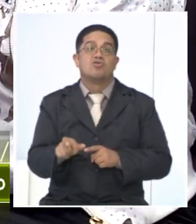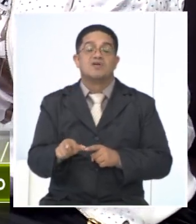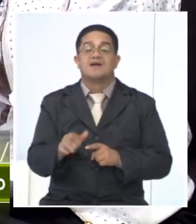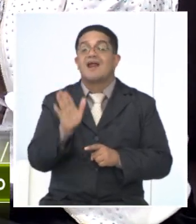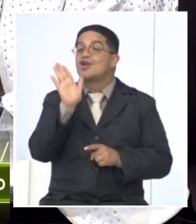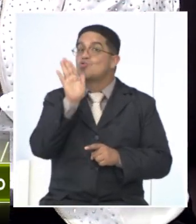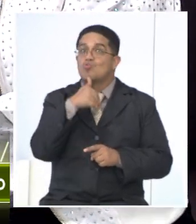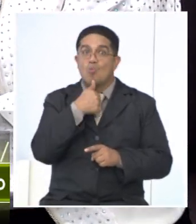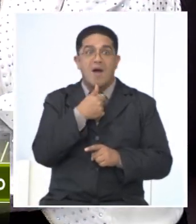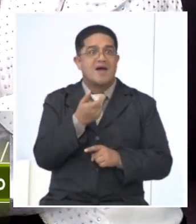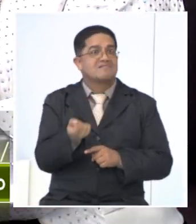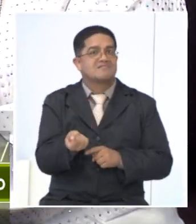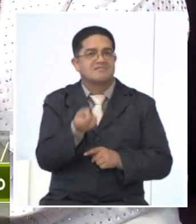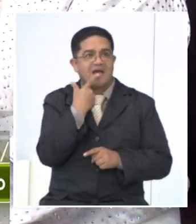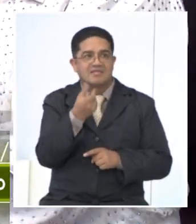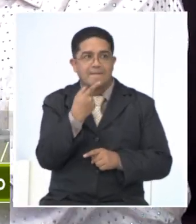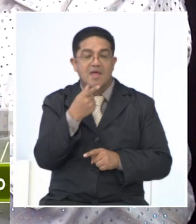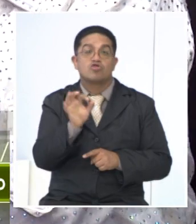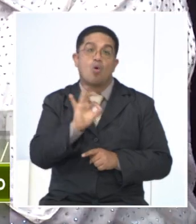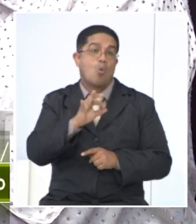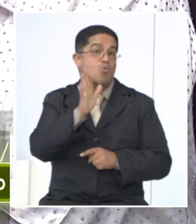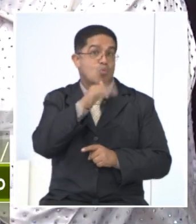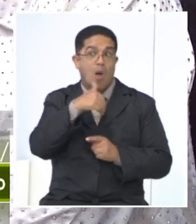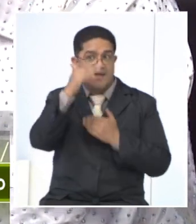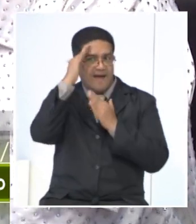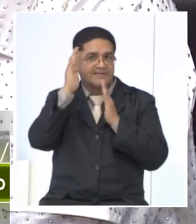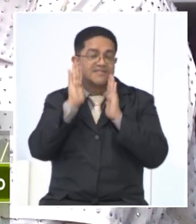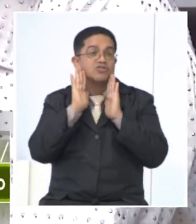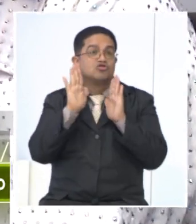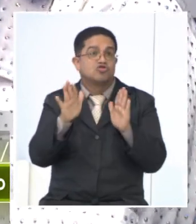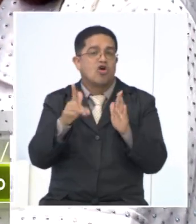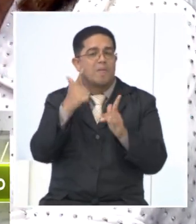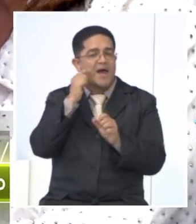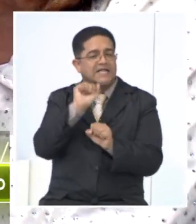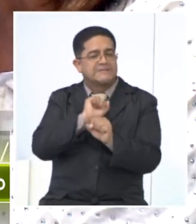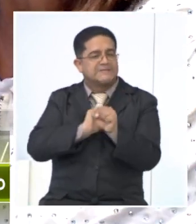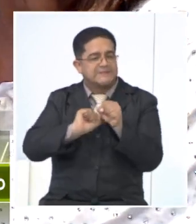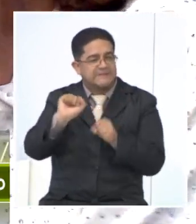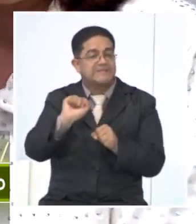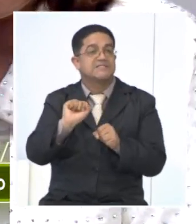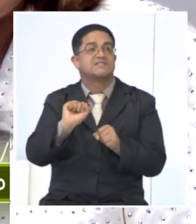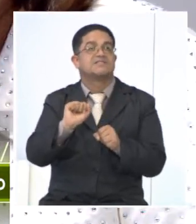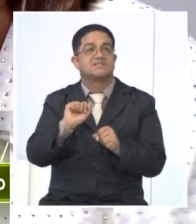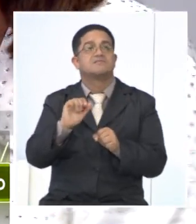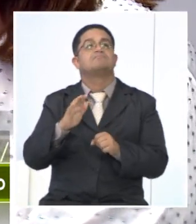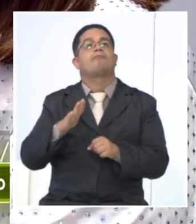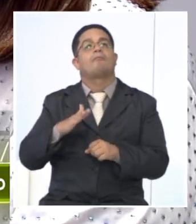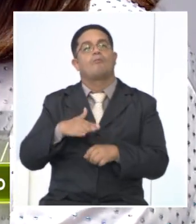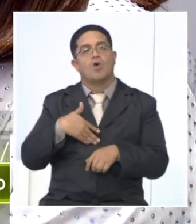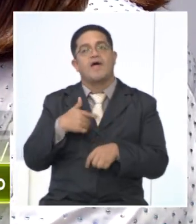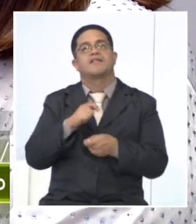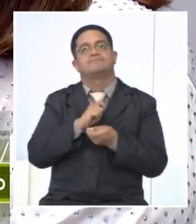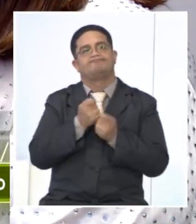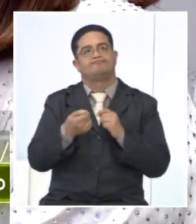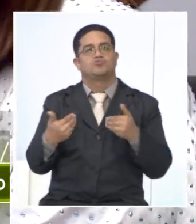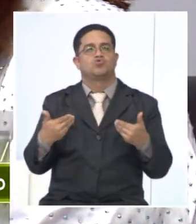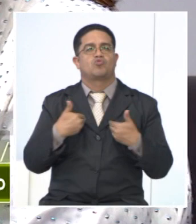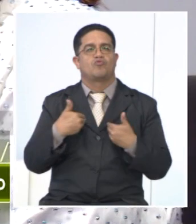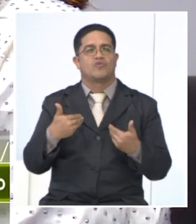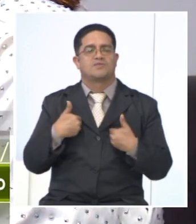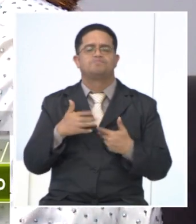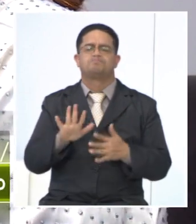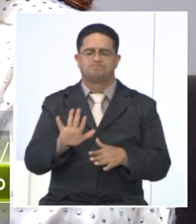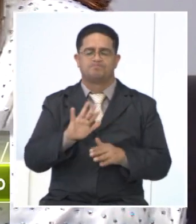el tratamiento, pues que atenúe un poco la sintomatología, pues va a sufrir muchísimo. Ahora,